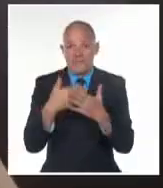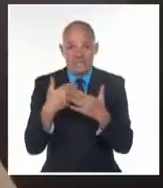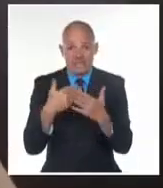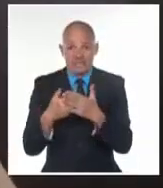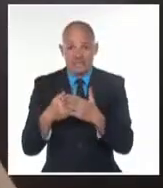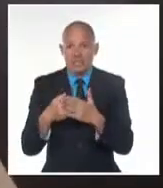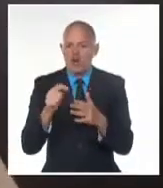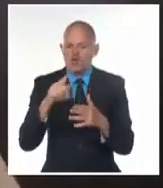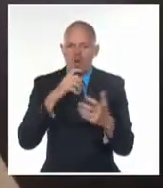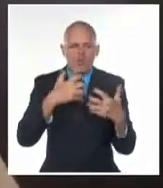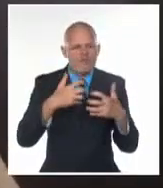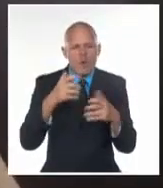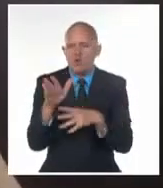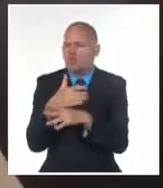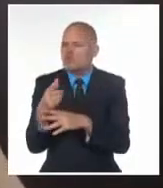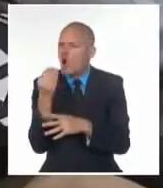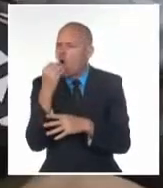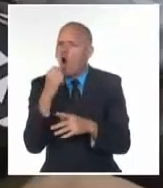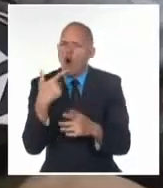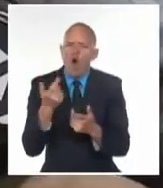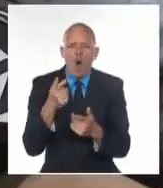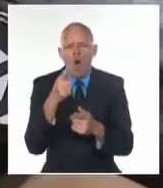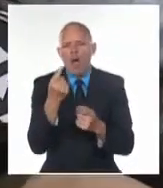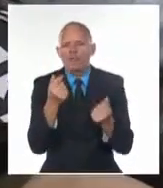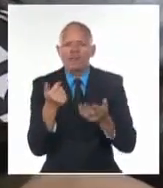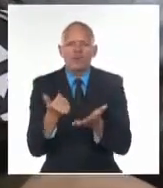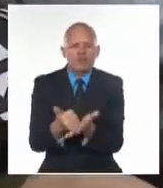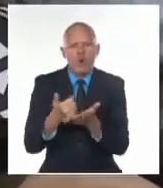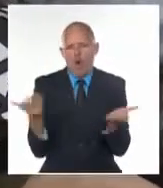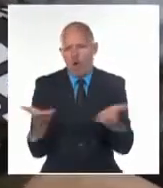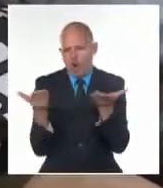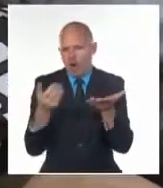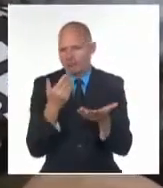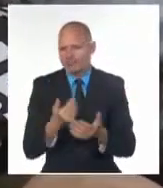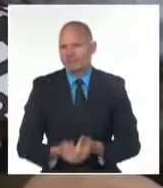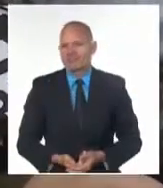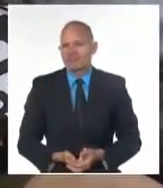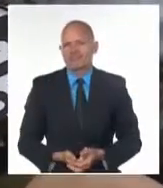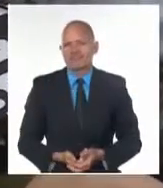producciones y su rol en la economía nacional. Yuselín Suárez Ogando, Canal Cubano de Noticias.